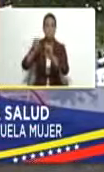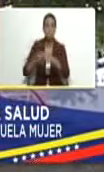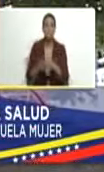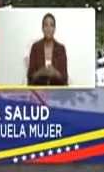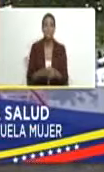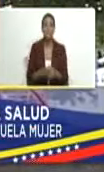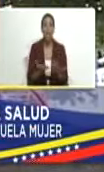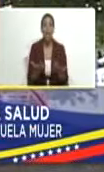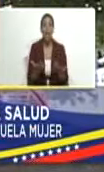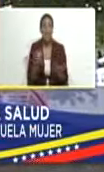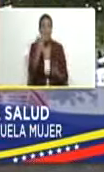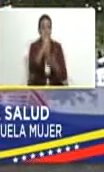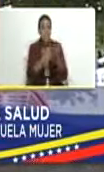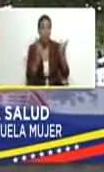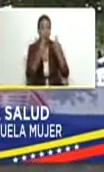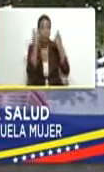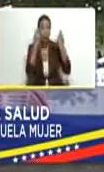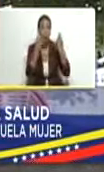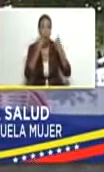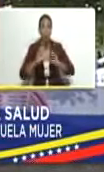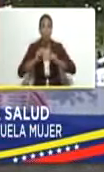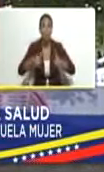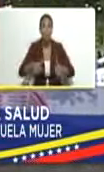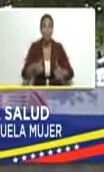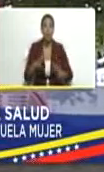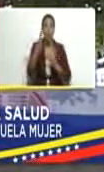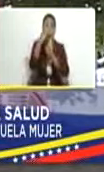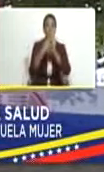Pudiéramos inscribir esto en la jornada de arranque.